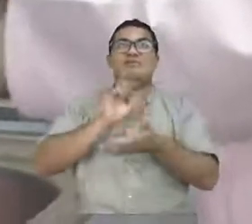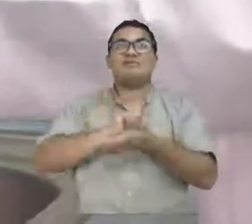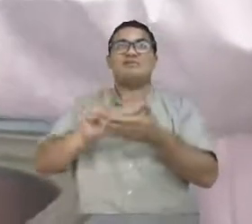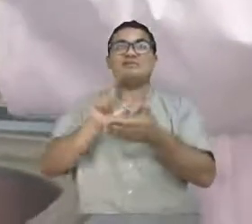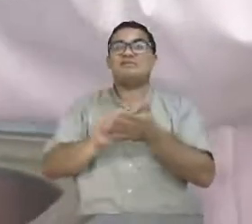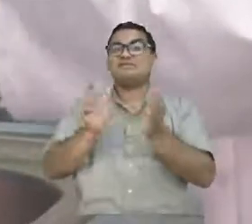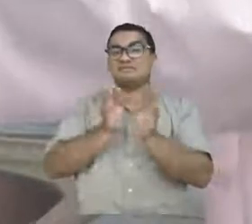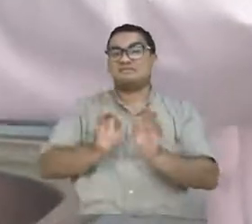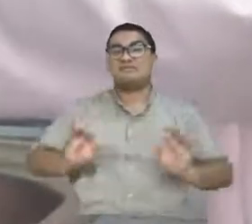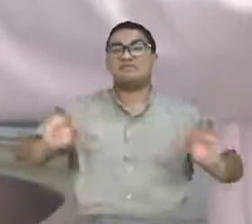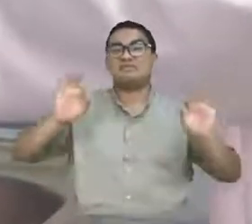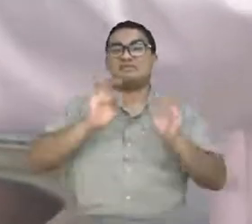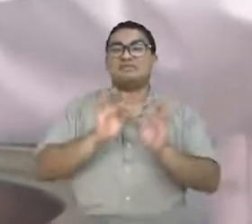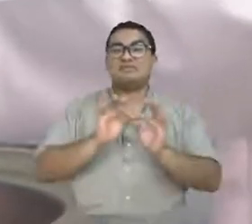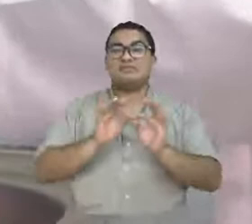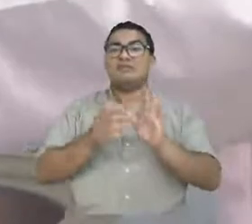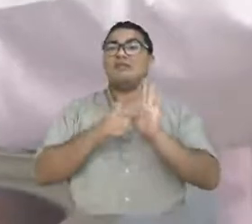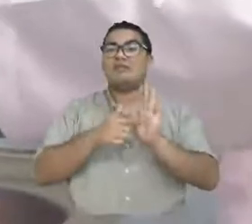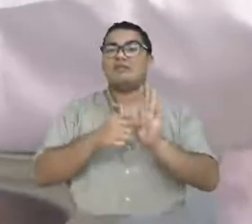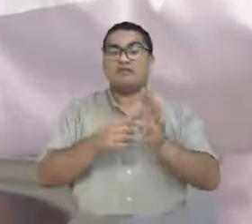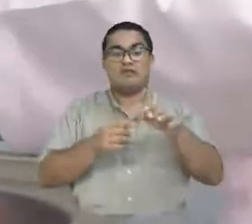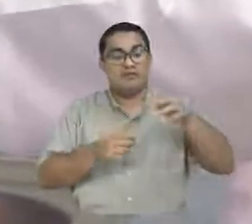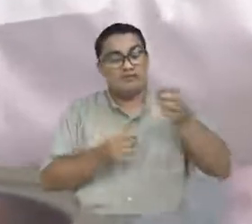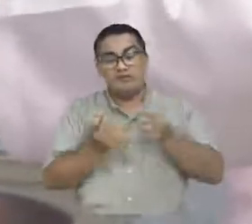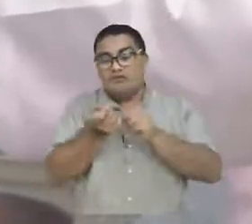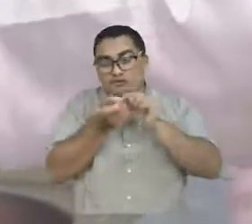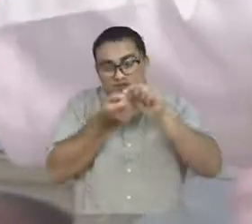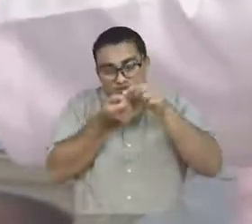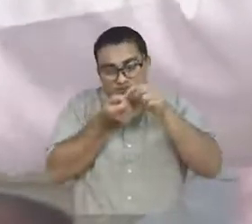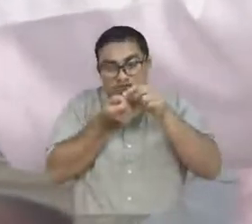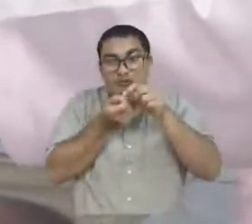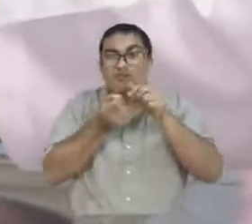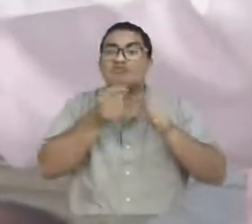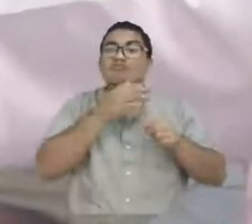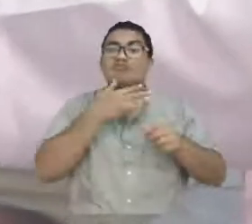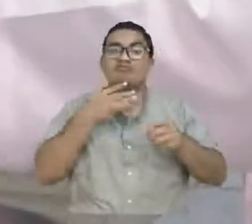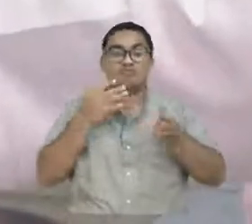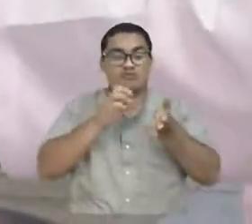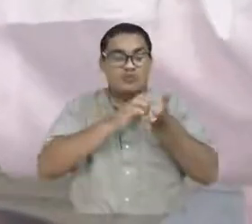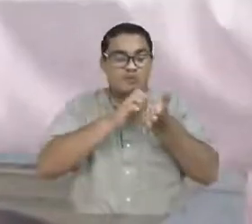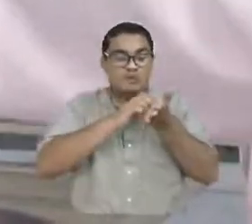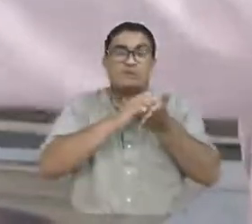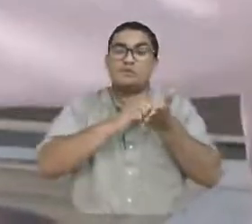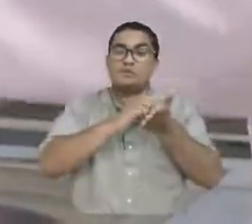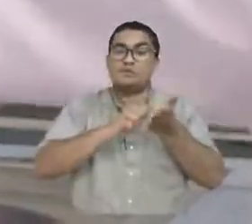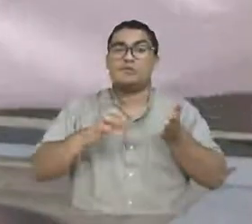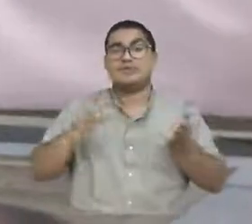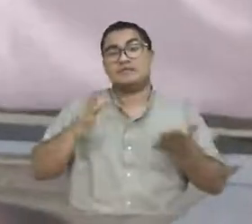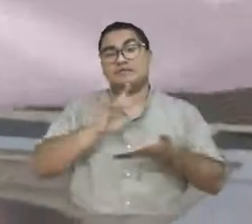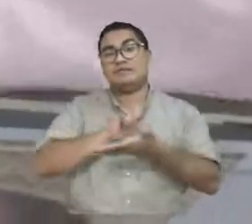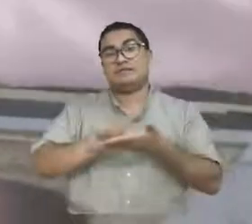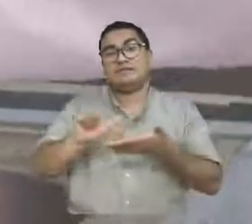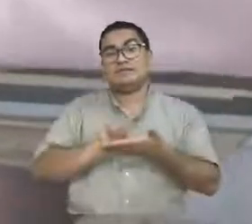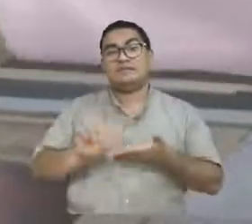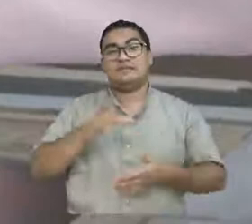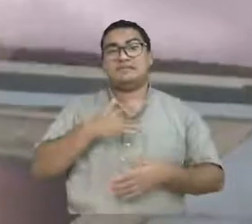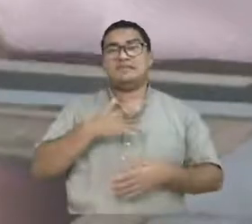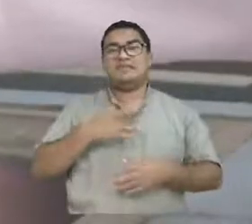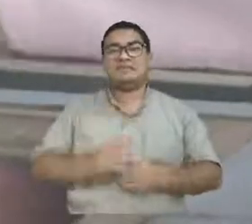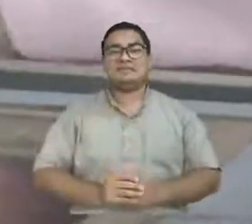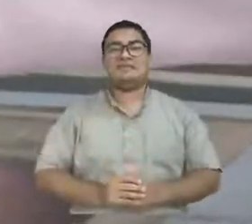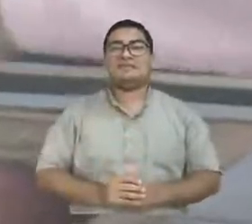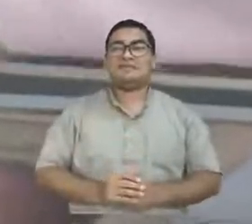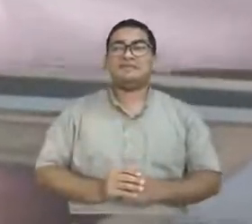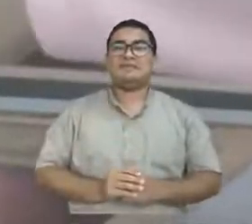correcto. Tampoco en esto de la... De la uña. Lo que pasa es que a veces por la falta de percepción o una